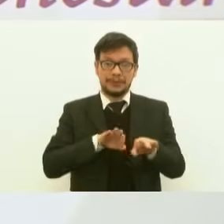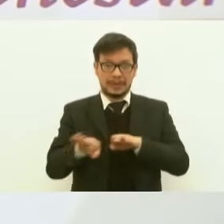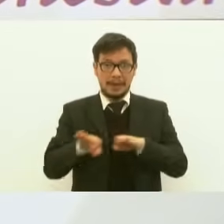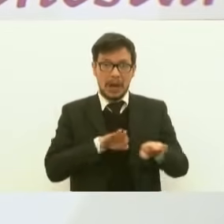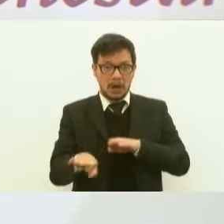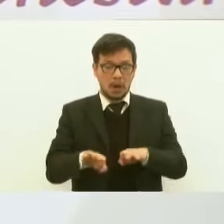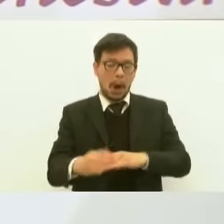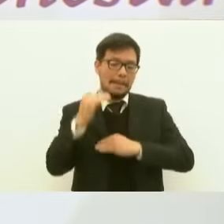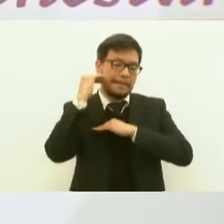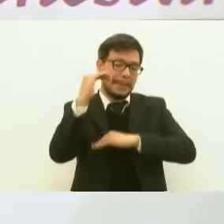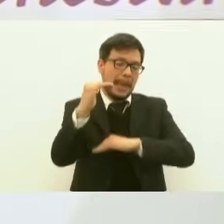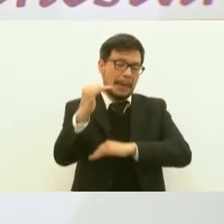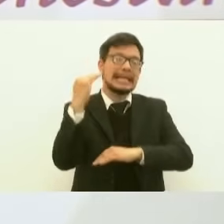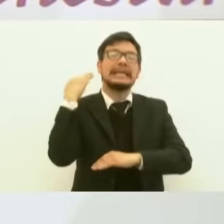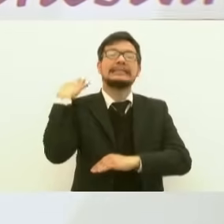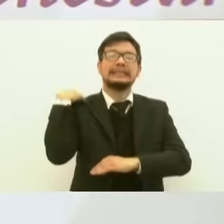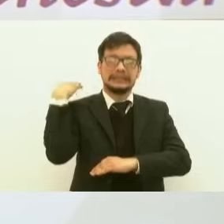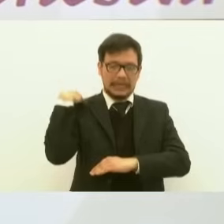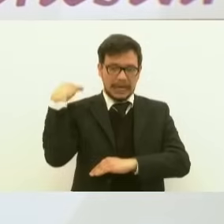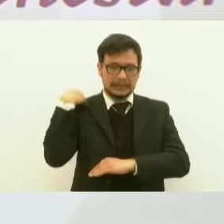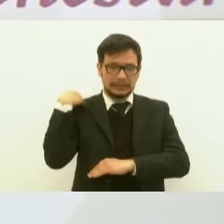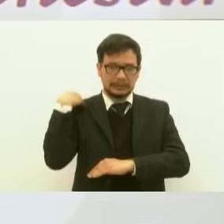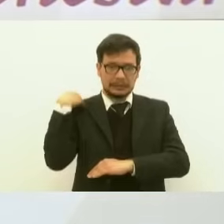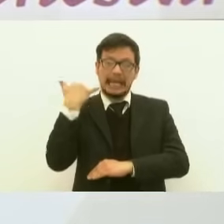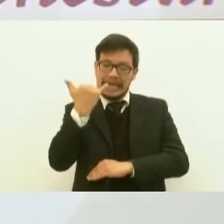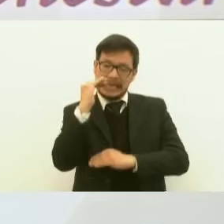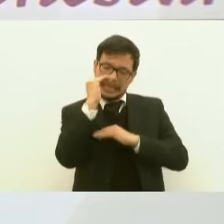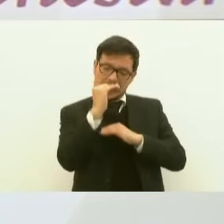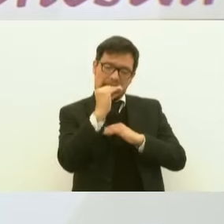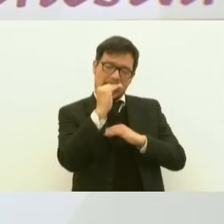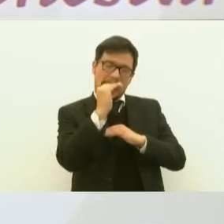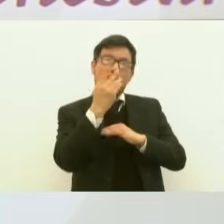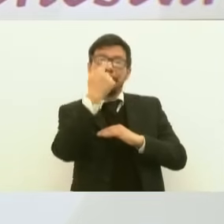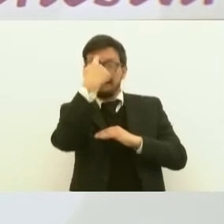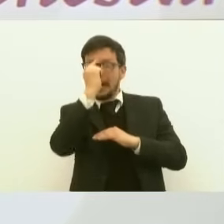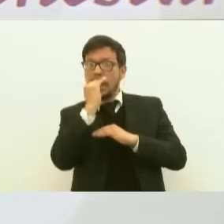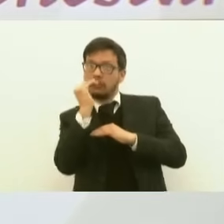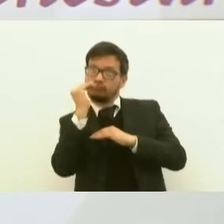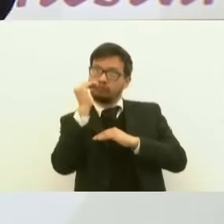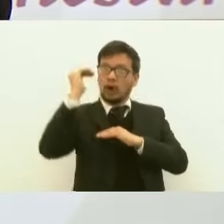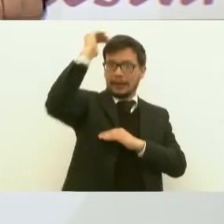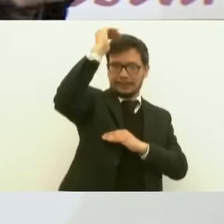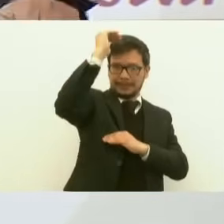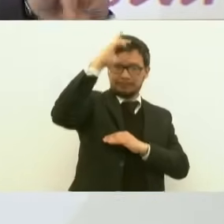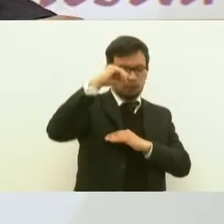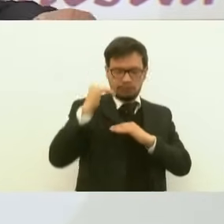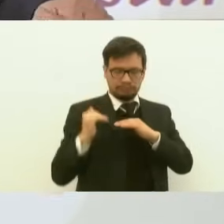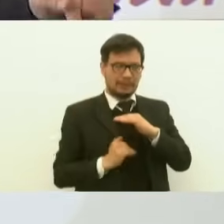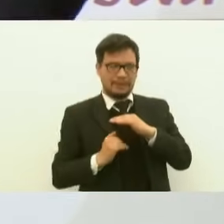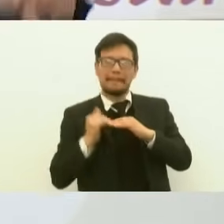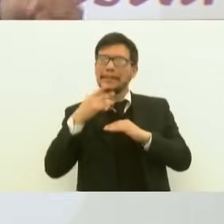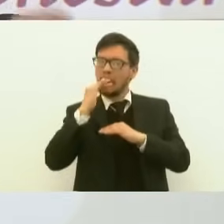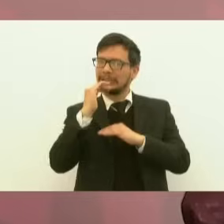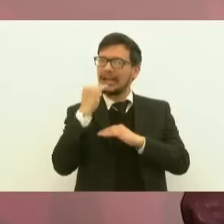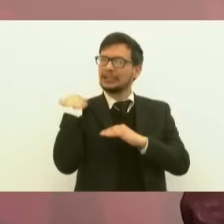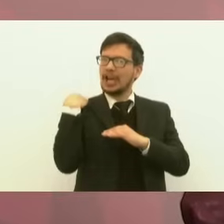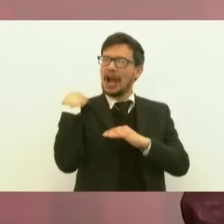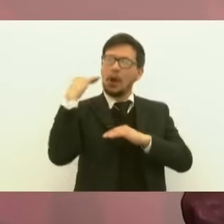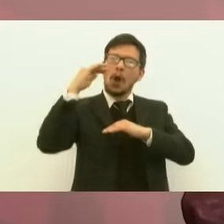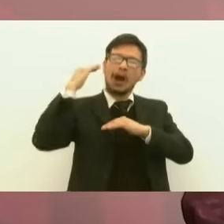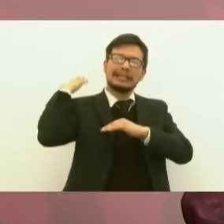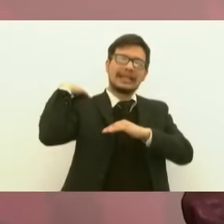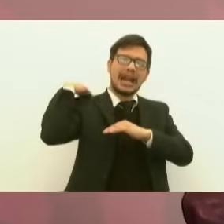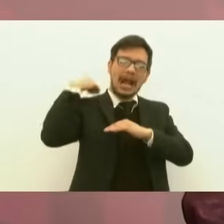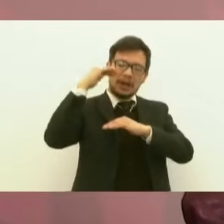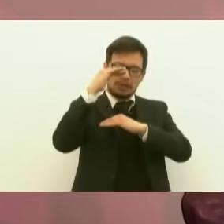mínimo, de ahí para arriba. Actualmente ese salario